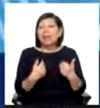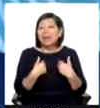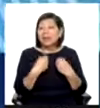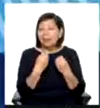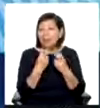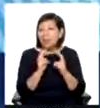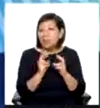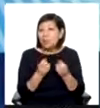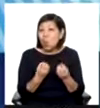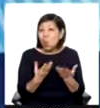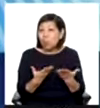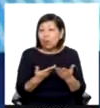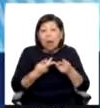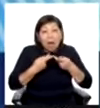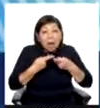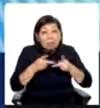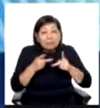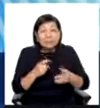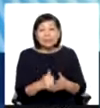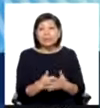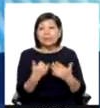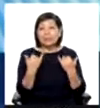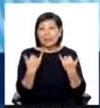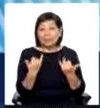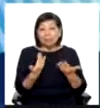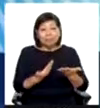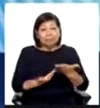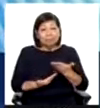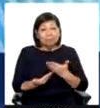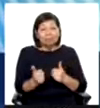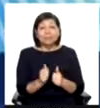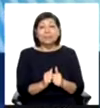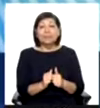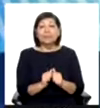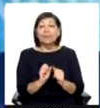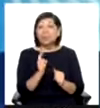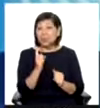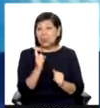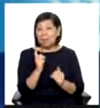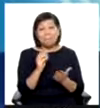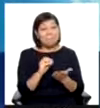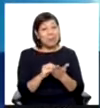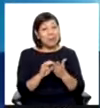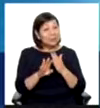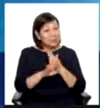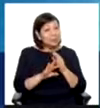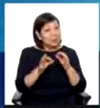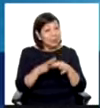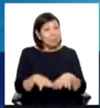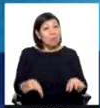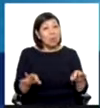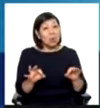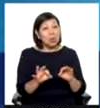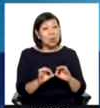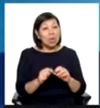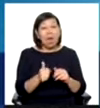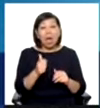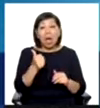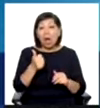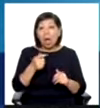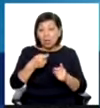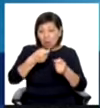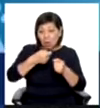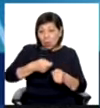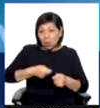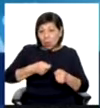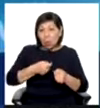ver mucho con la difusión. Y en esta transferencia y difusión, uno de nuestros vasos ejecutores es Agrorural. Por eso es